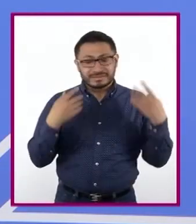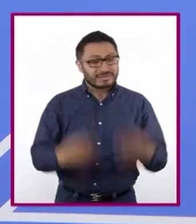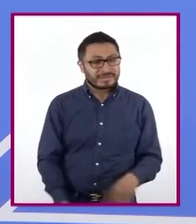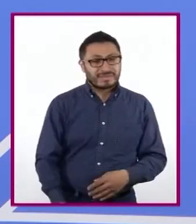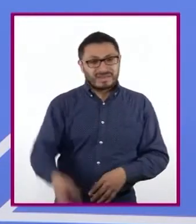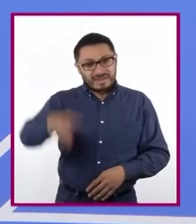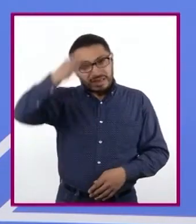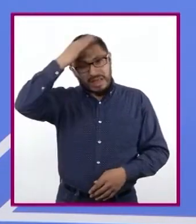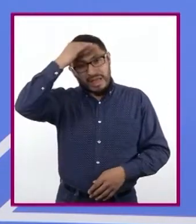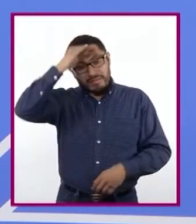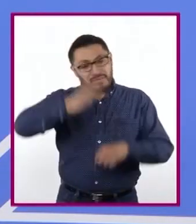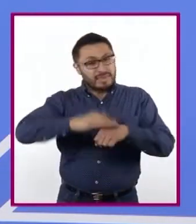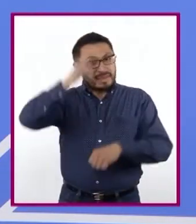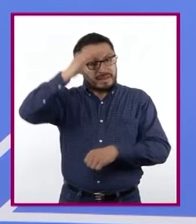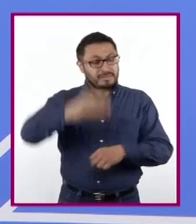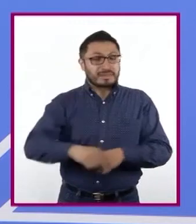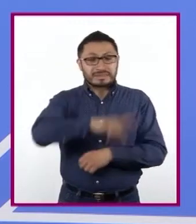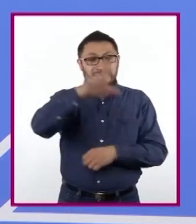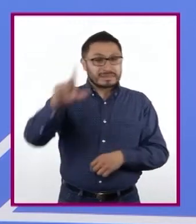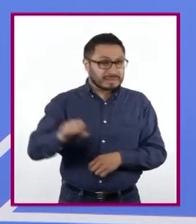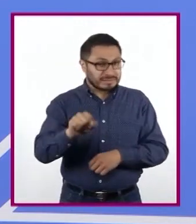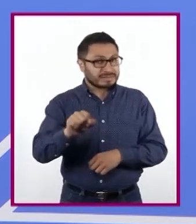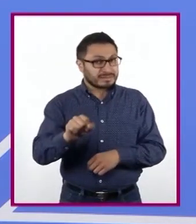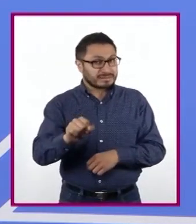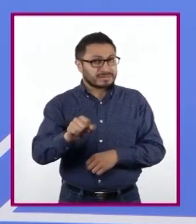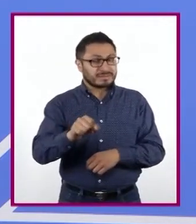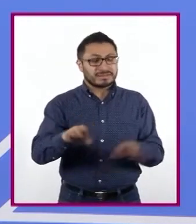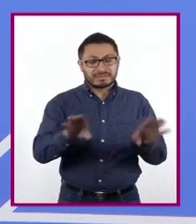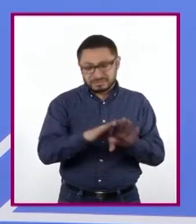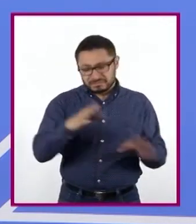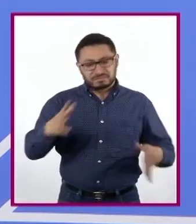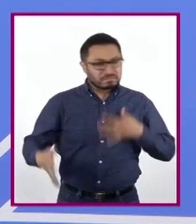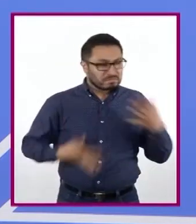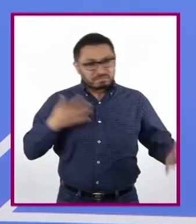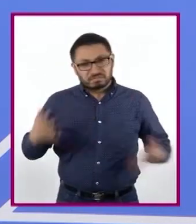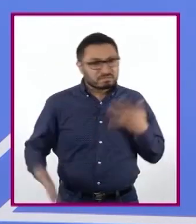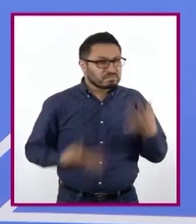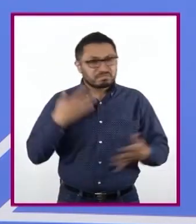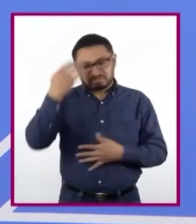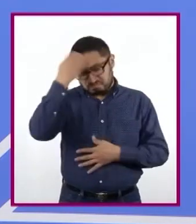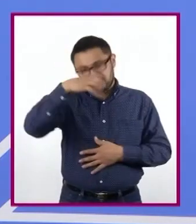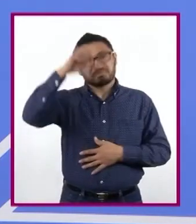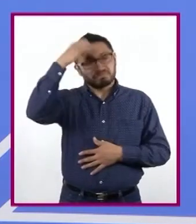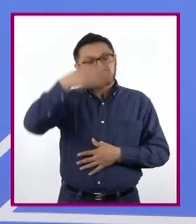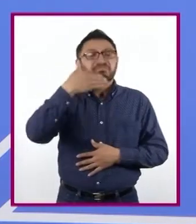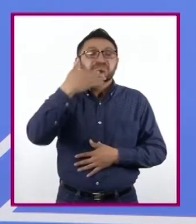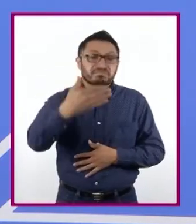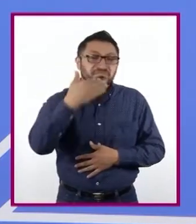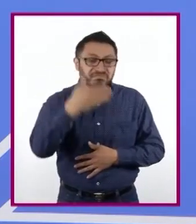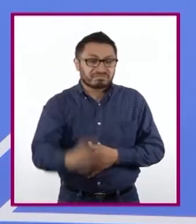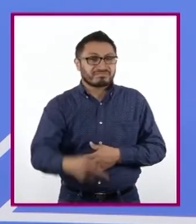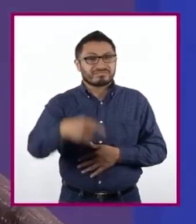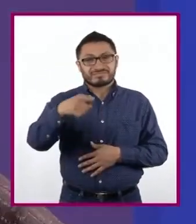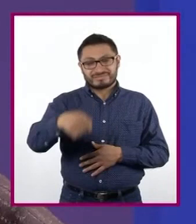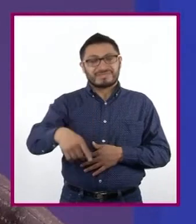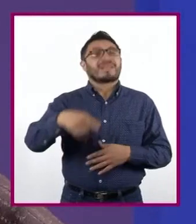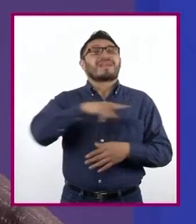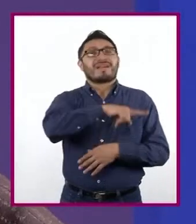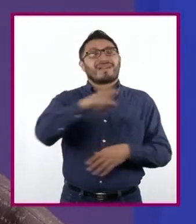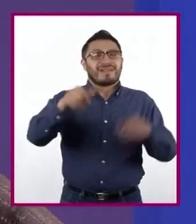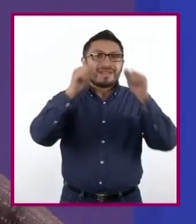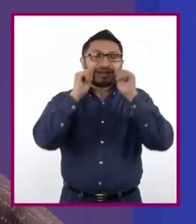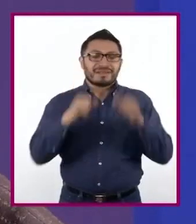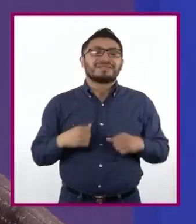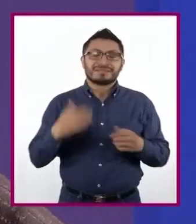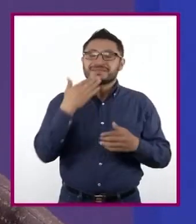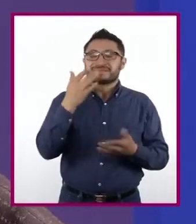mediante ella y al poco tiempo disfrutar la experiencia de saberse escuchados. ¿Qué